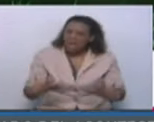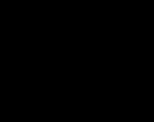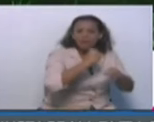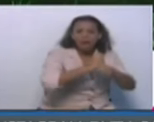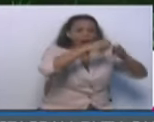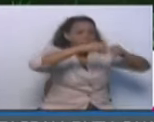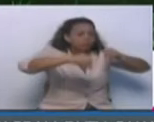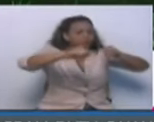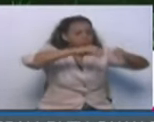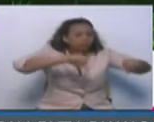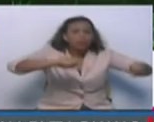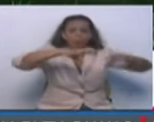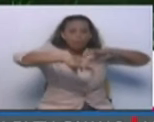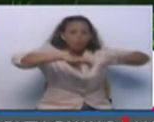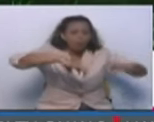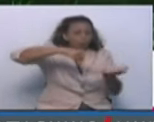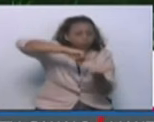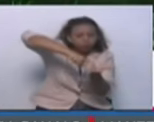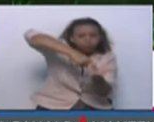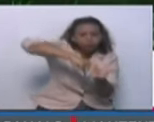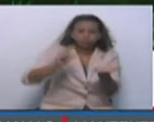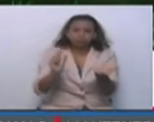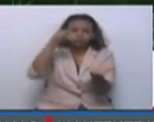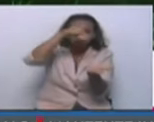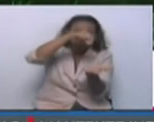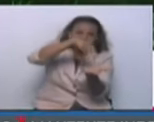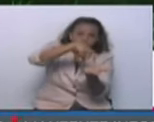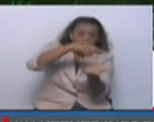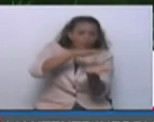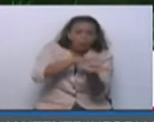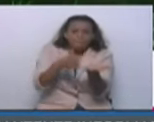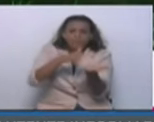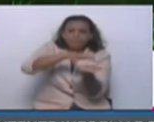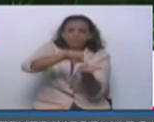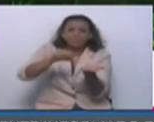productivo. Abrir el surco, poner la semilla,